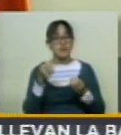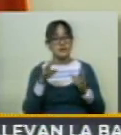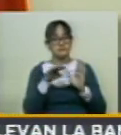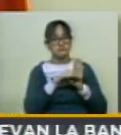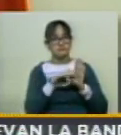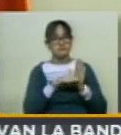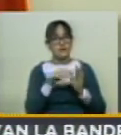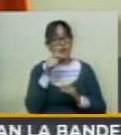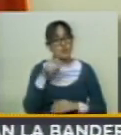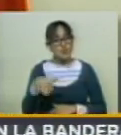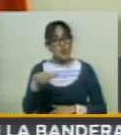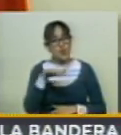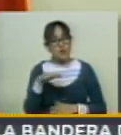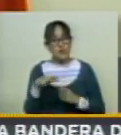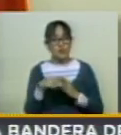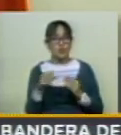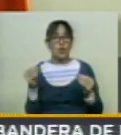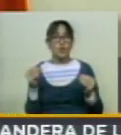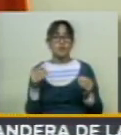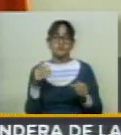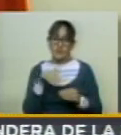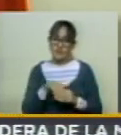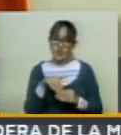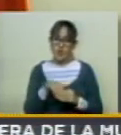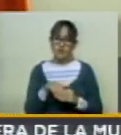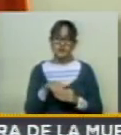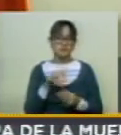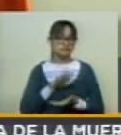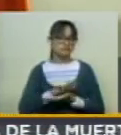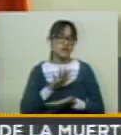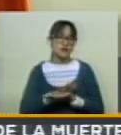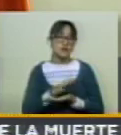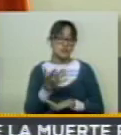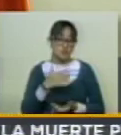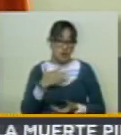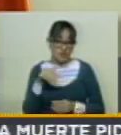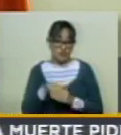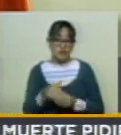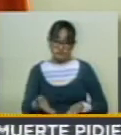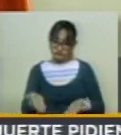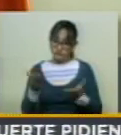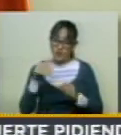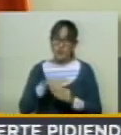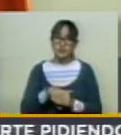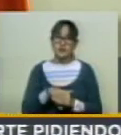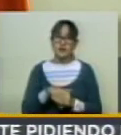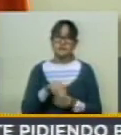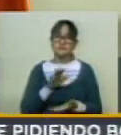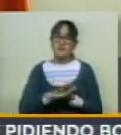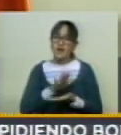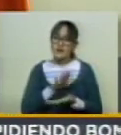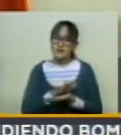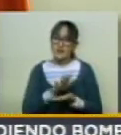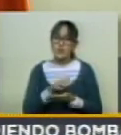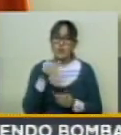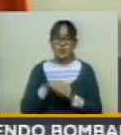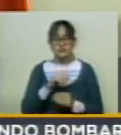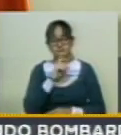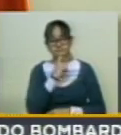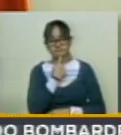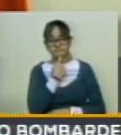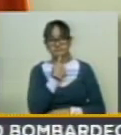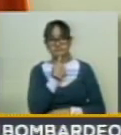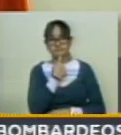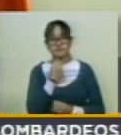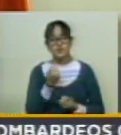al pueblo todo de Venezuela para que vote con tranquilidad. Si su deseo es ir a votar, que vaya a votar con tranquilidad, porque su voto va a ser